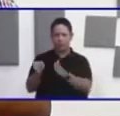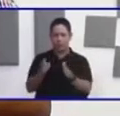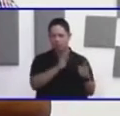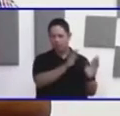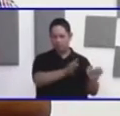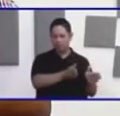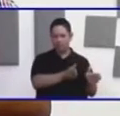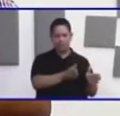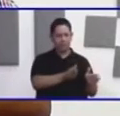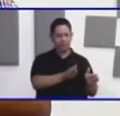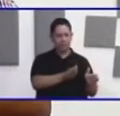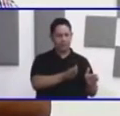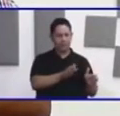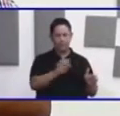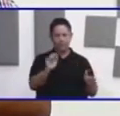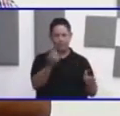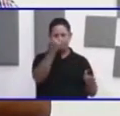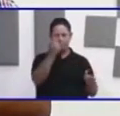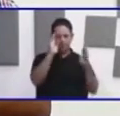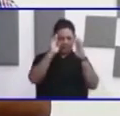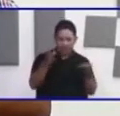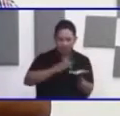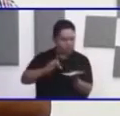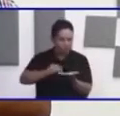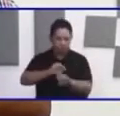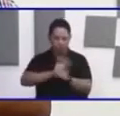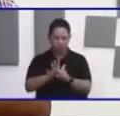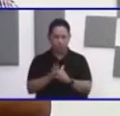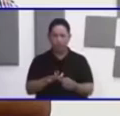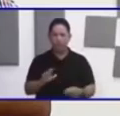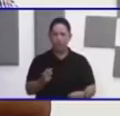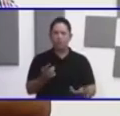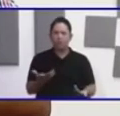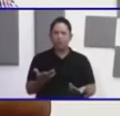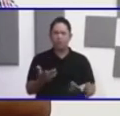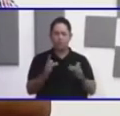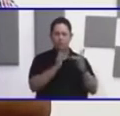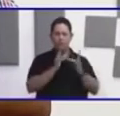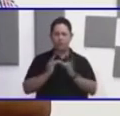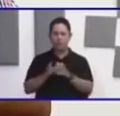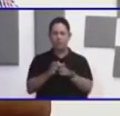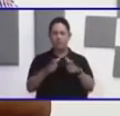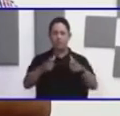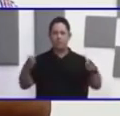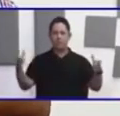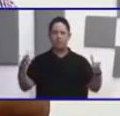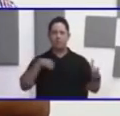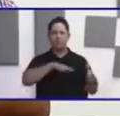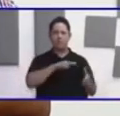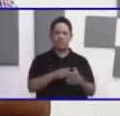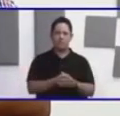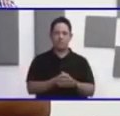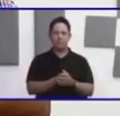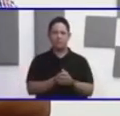primera fase, como contingencia ante la emergencia, era colocar la mayor cantidad de camas que nos pudieran